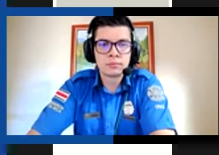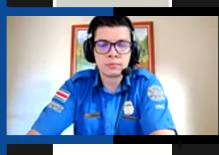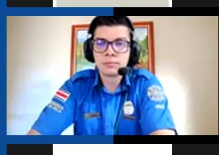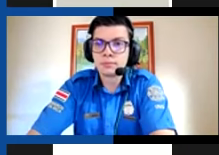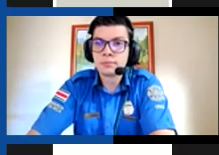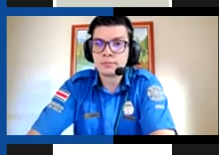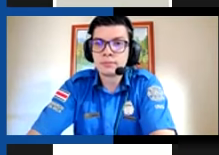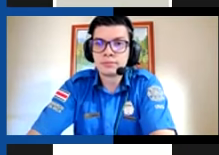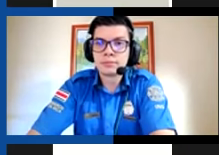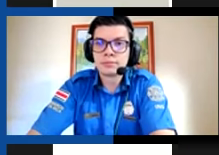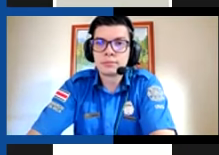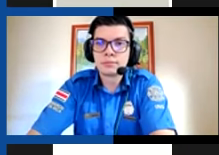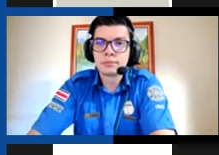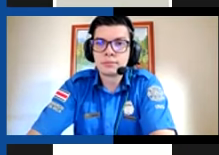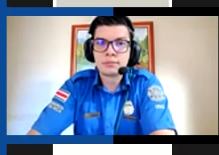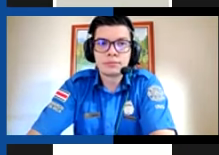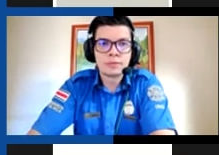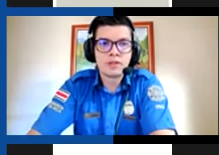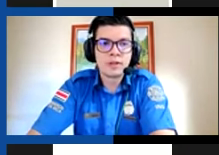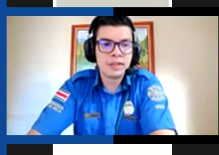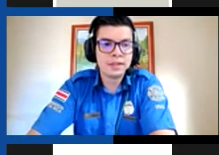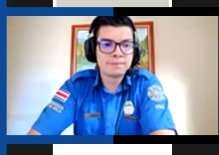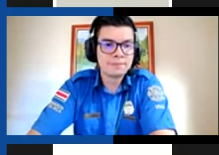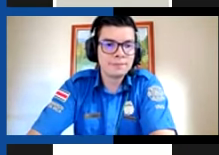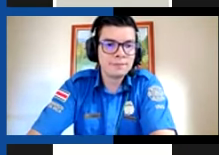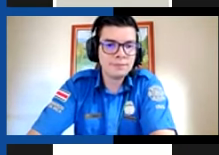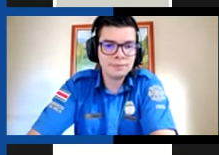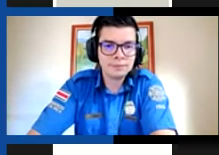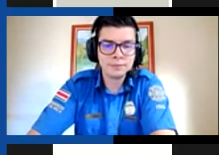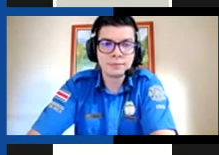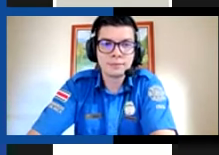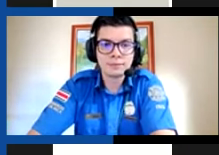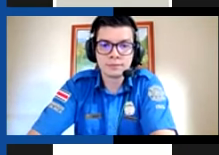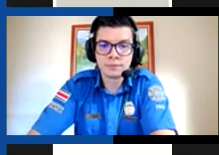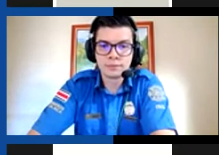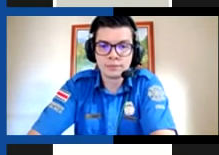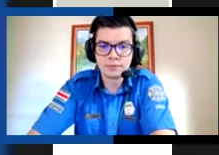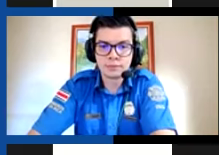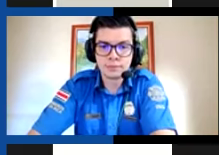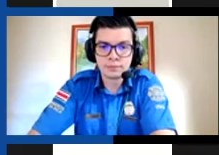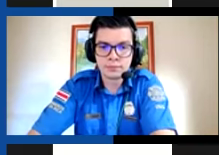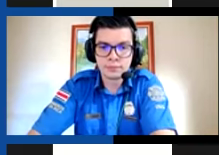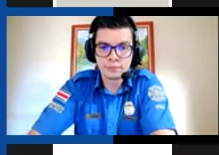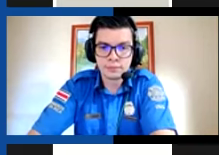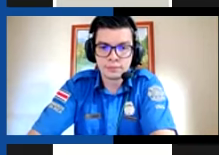celebración de su Día Internacional de la Mujer. Feliz día. Buenas tardes.